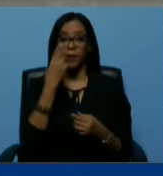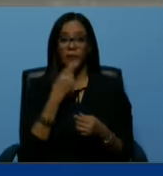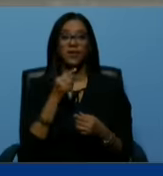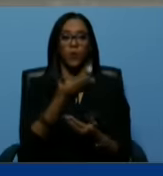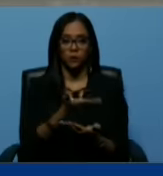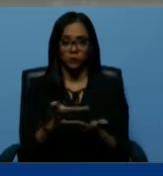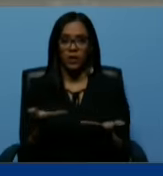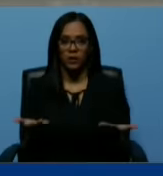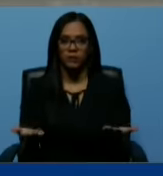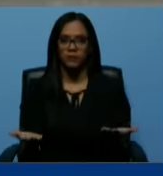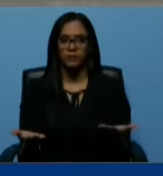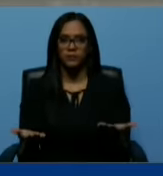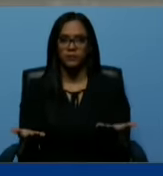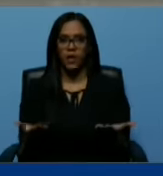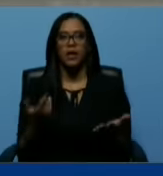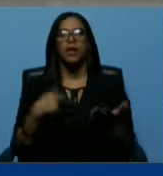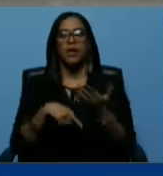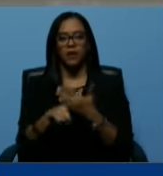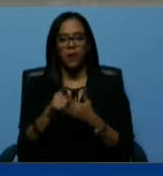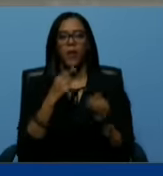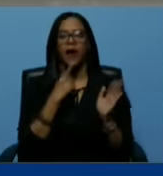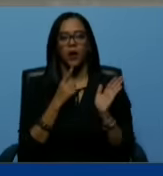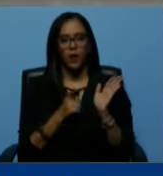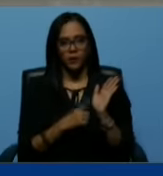ustedes y vamos a cumplir